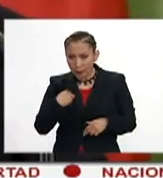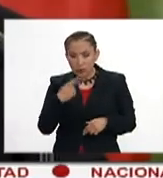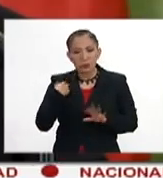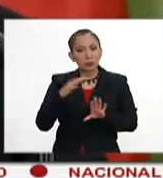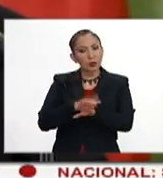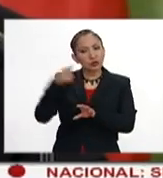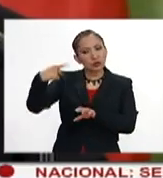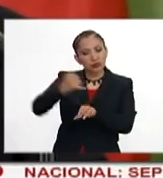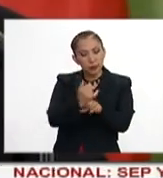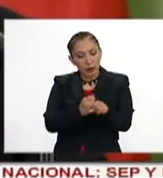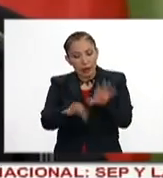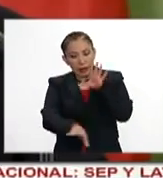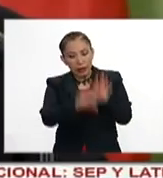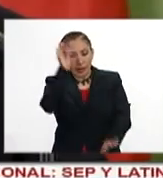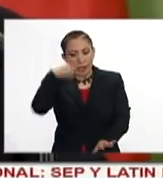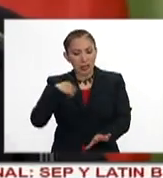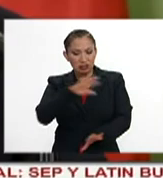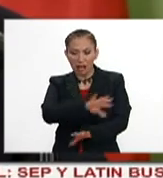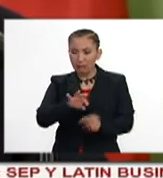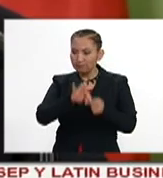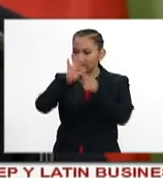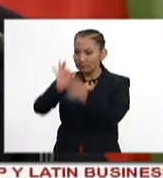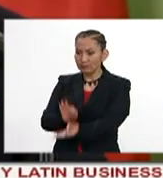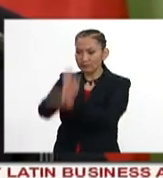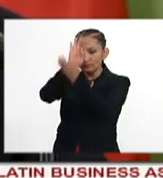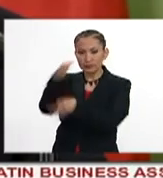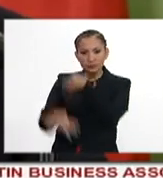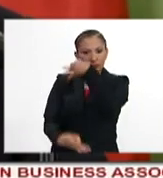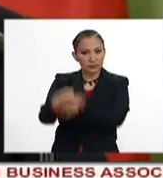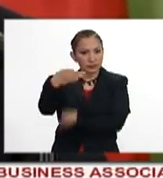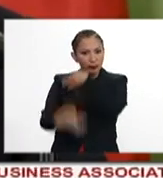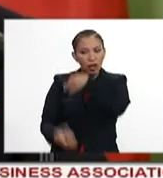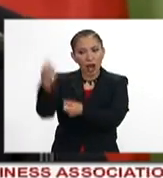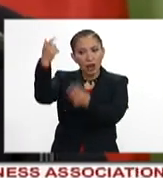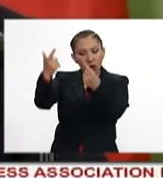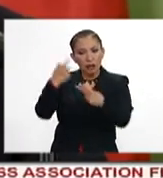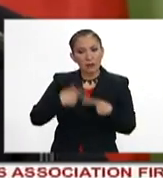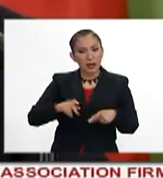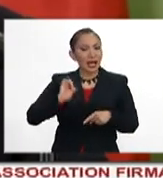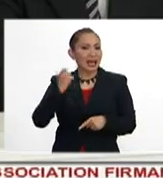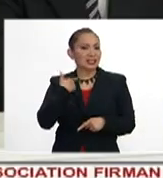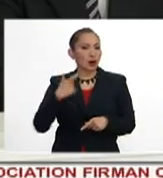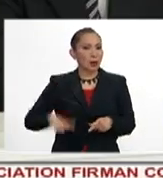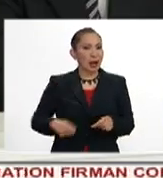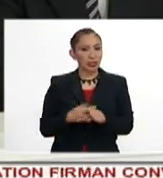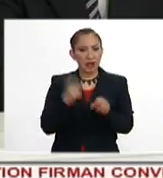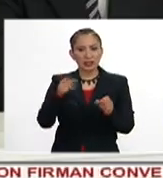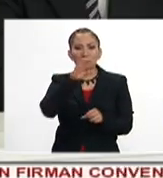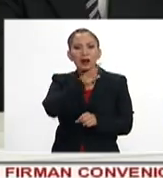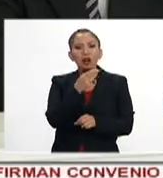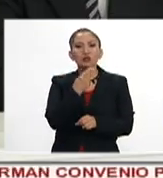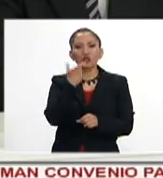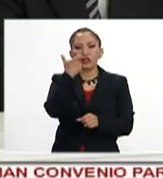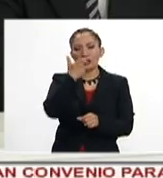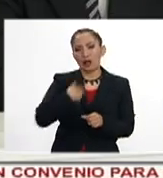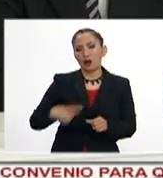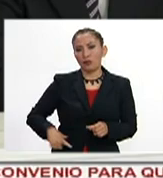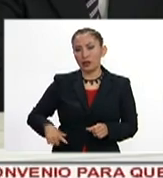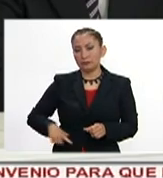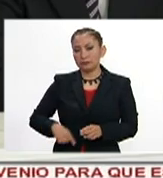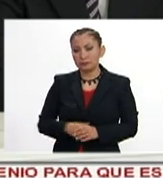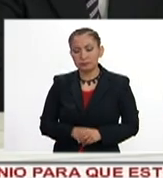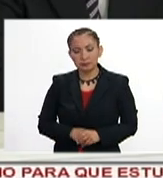investigar, encontrar y poner a disposición de la justicia a algunos de los exgobernadores que han hecho un mal uso de los recursos